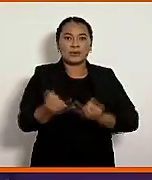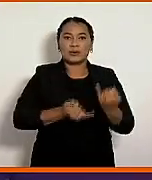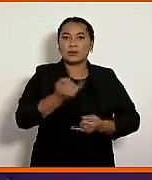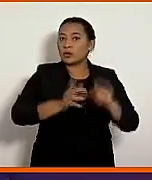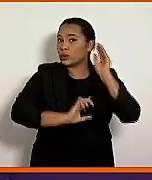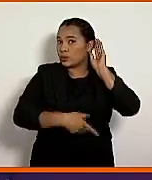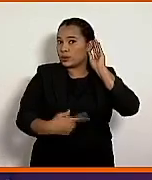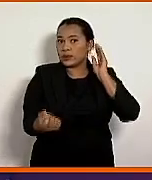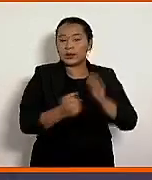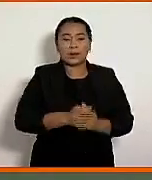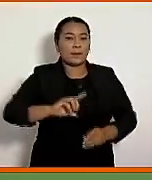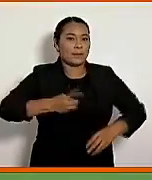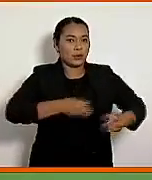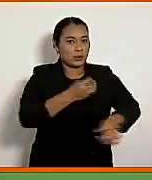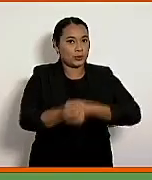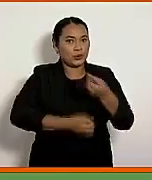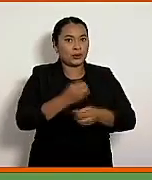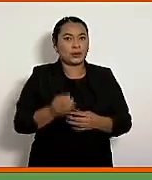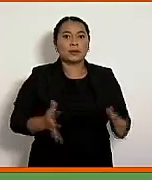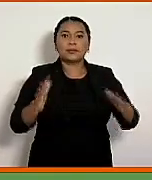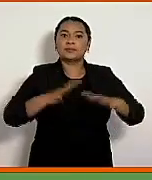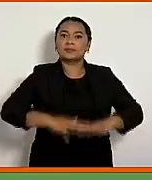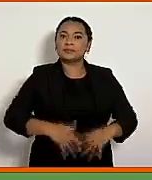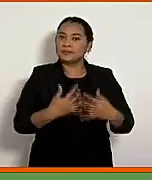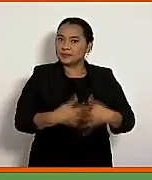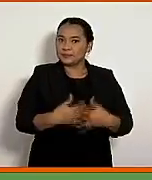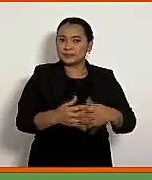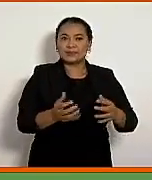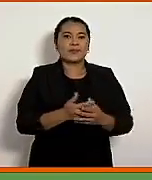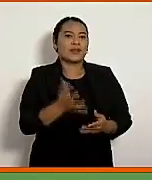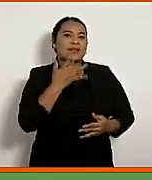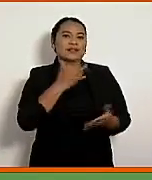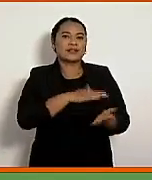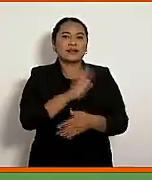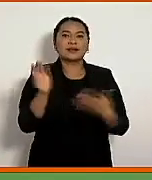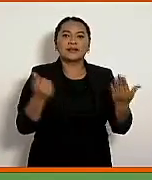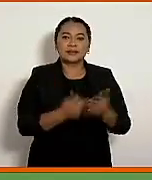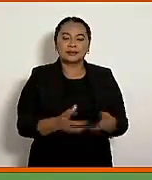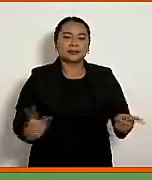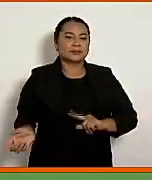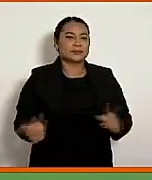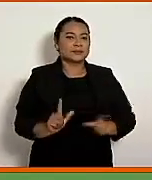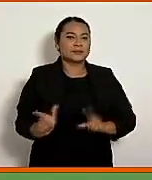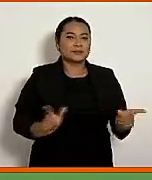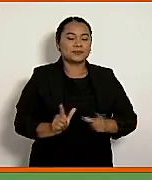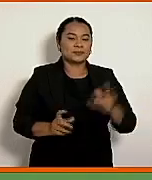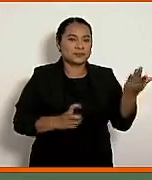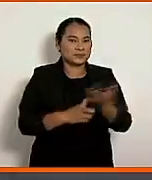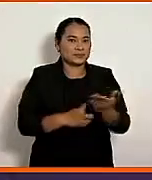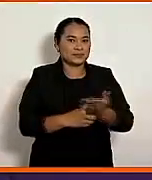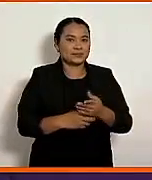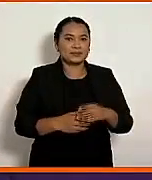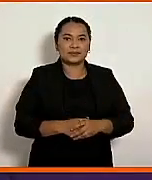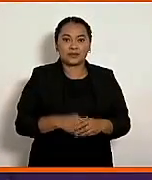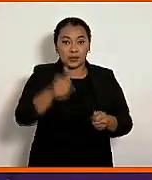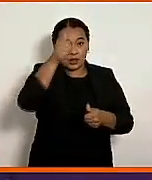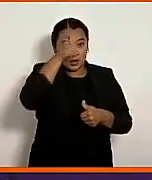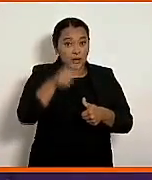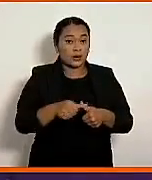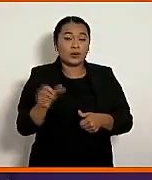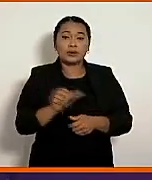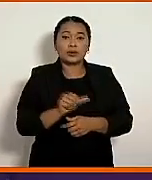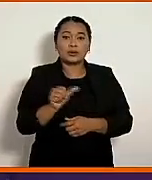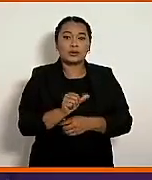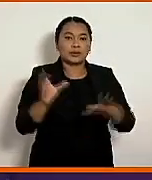antes debemos incorporar nuestras esferas al juego. Te deseo muchísima suerte. Espero tengas ese boleto naranja en mano. Y te quiero recordar que